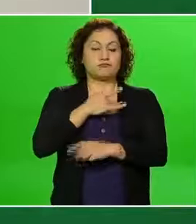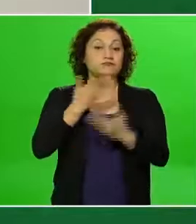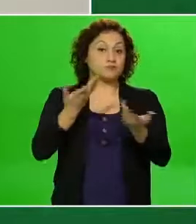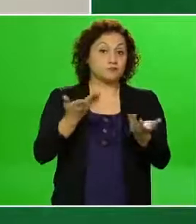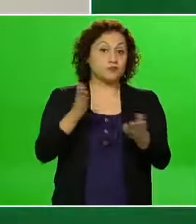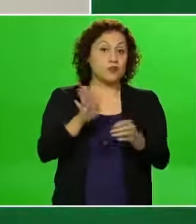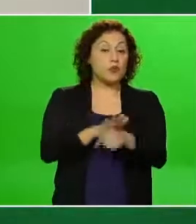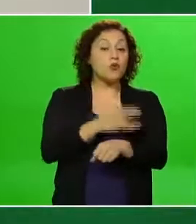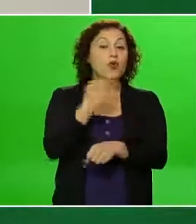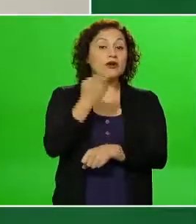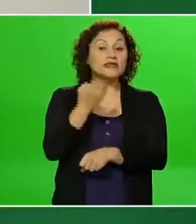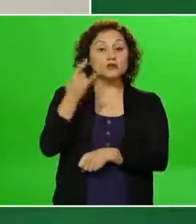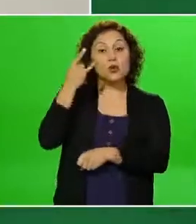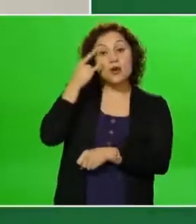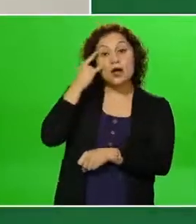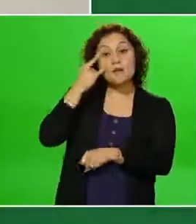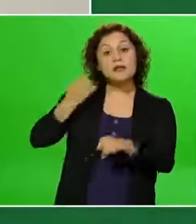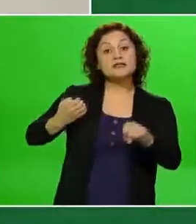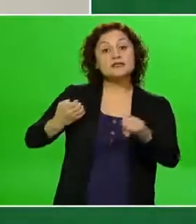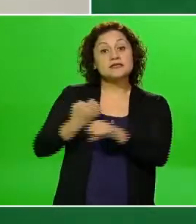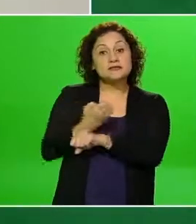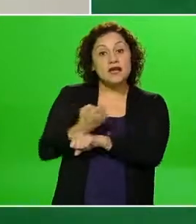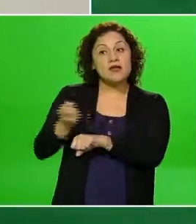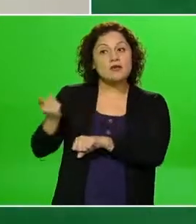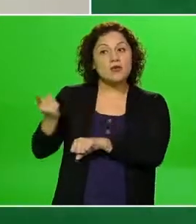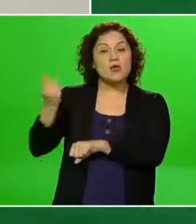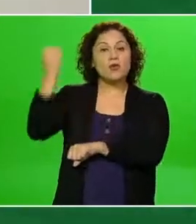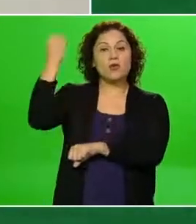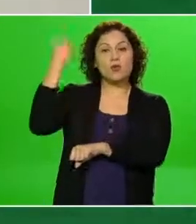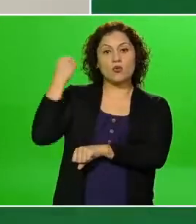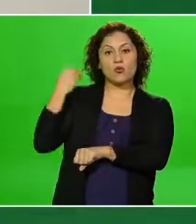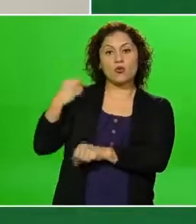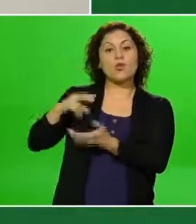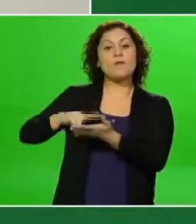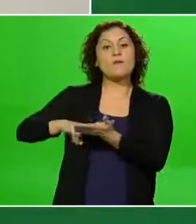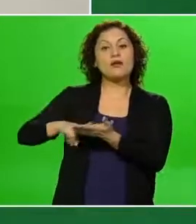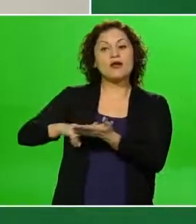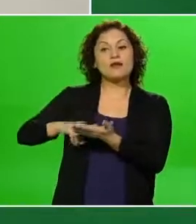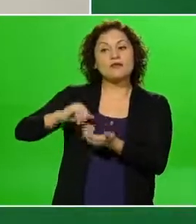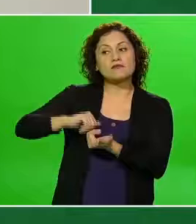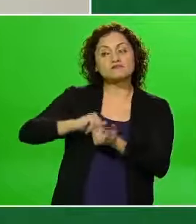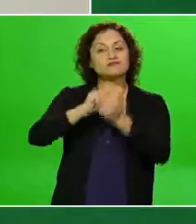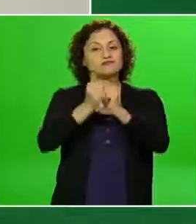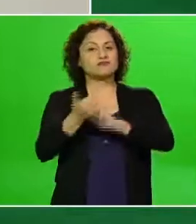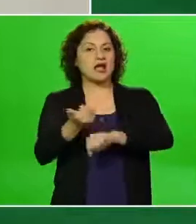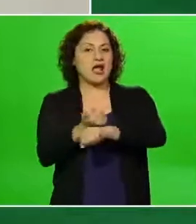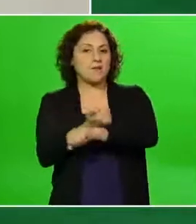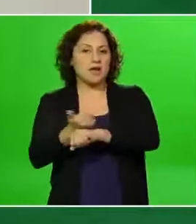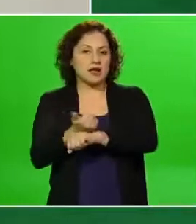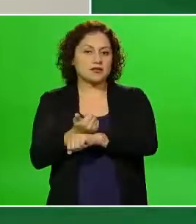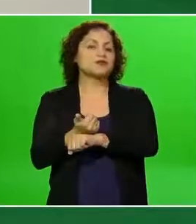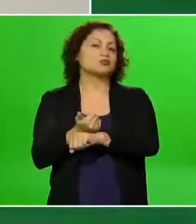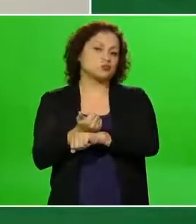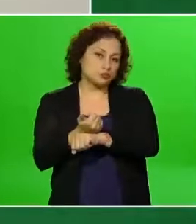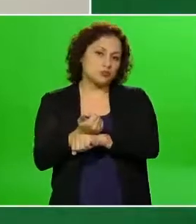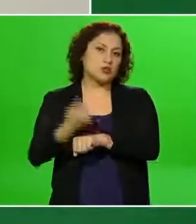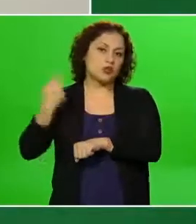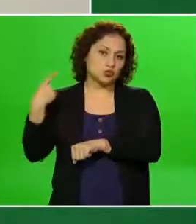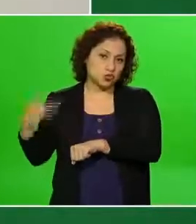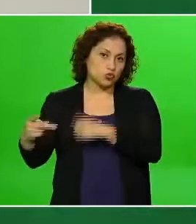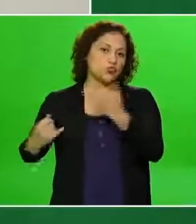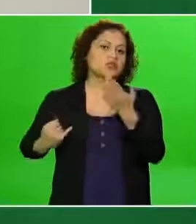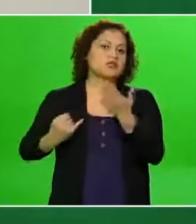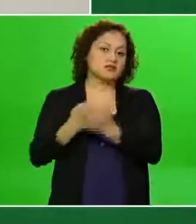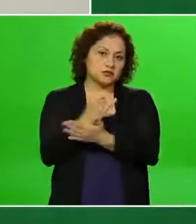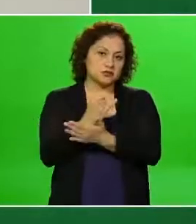verde porque pasa amarillo, pues entonces es técnicamente viable y se respeta que en su momento